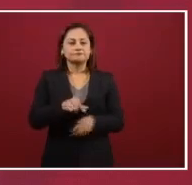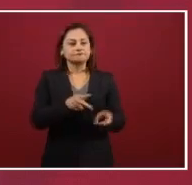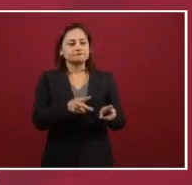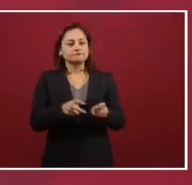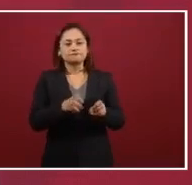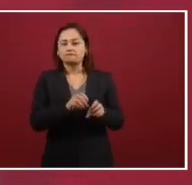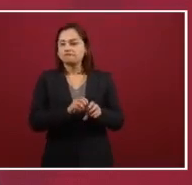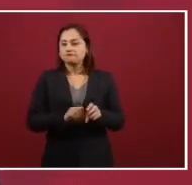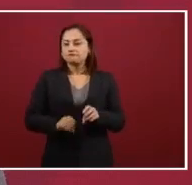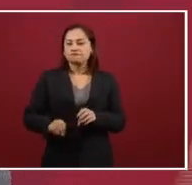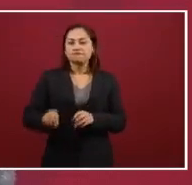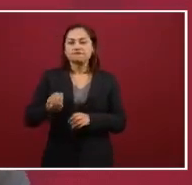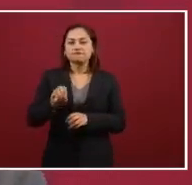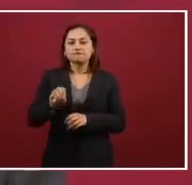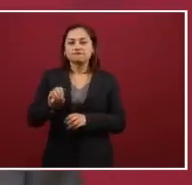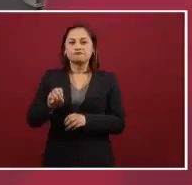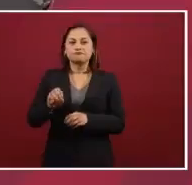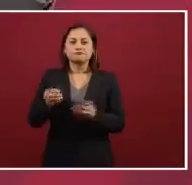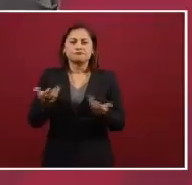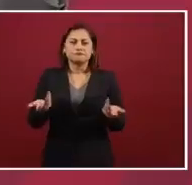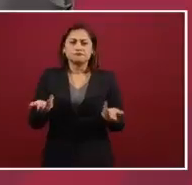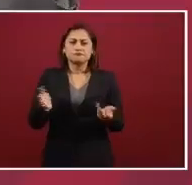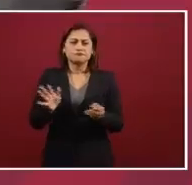clandestina, porque